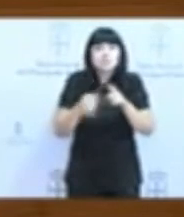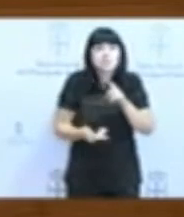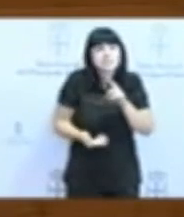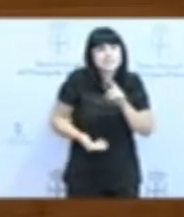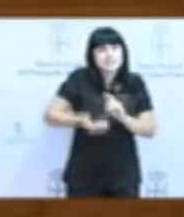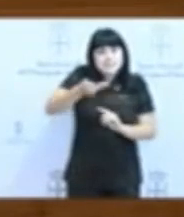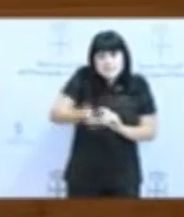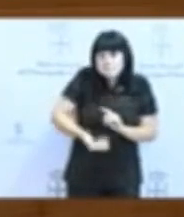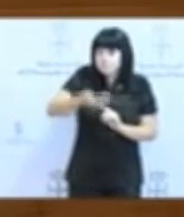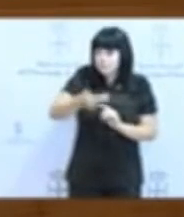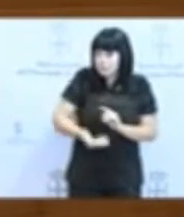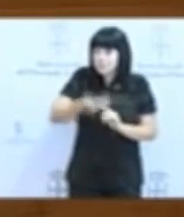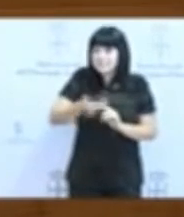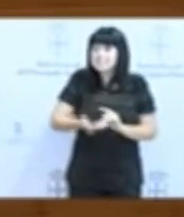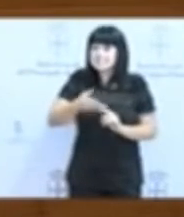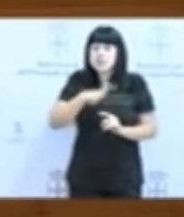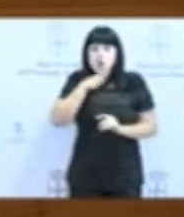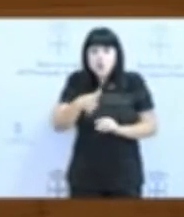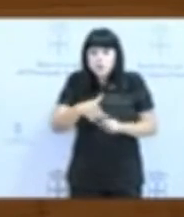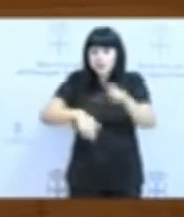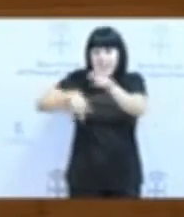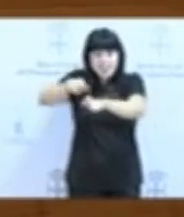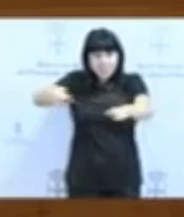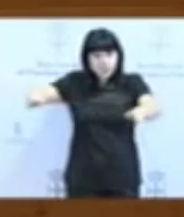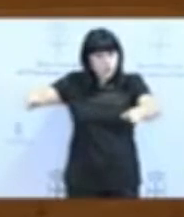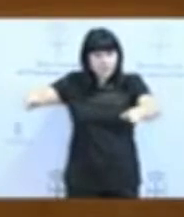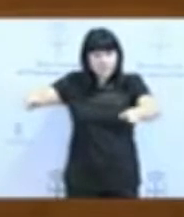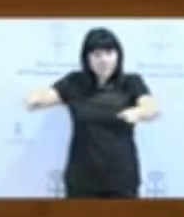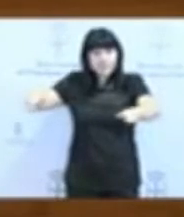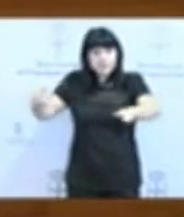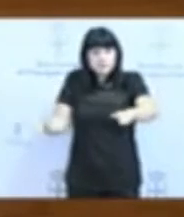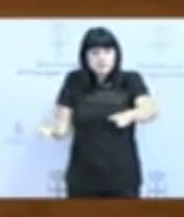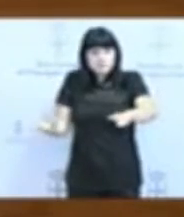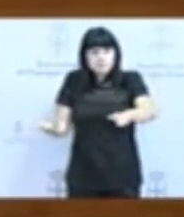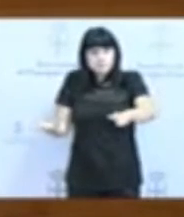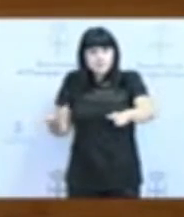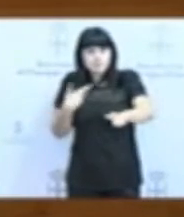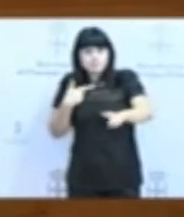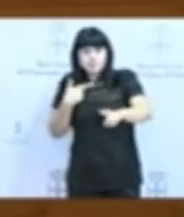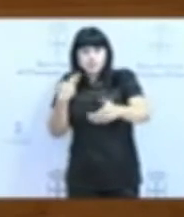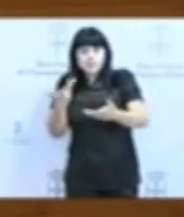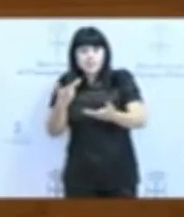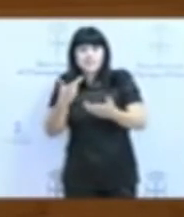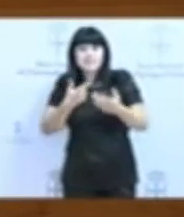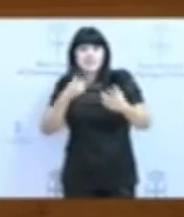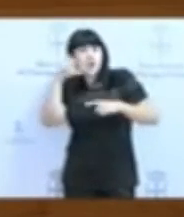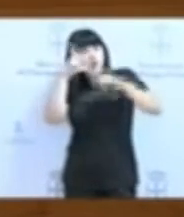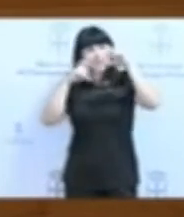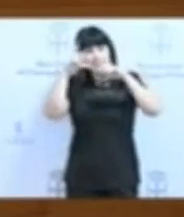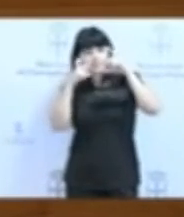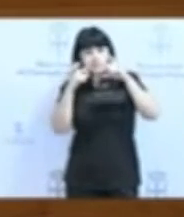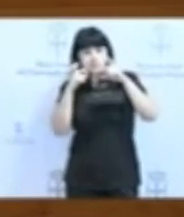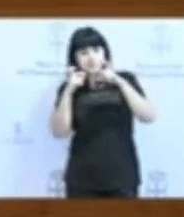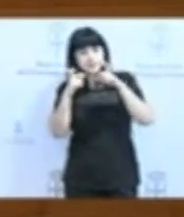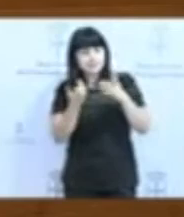importantes hasta el punto de que la ciudadanía lo que hace es echar mano de los gestos que tiene más cerca. Y sobre todo cuando